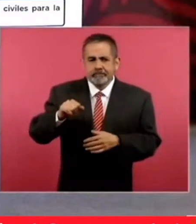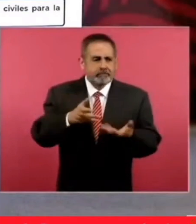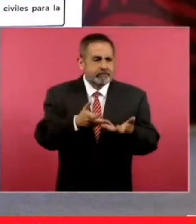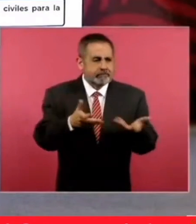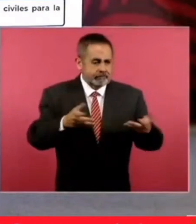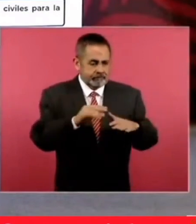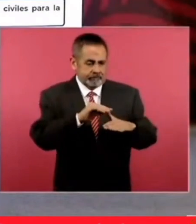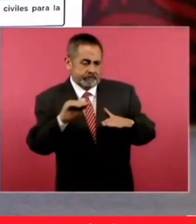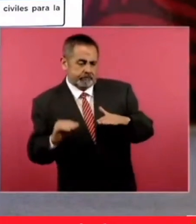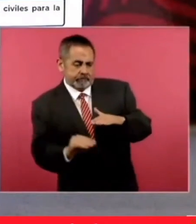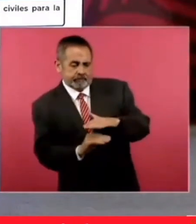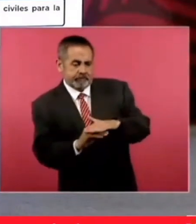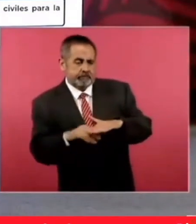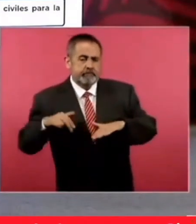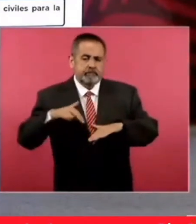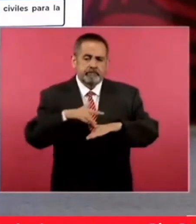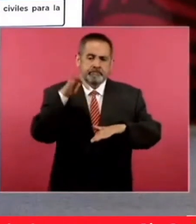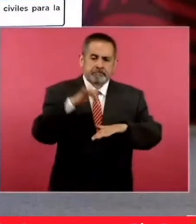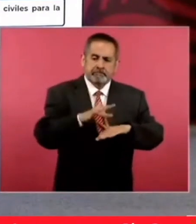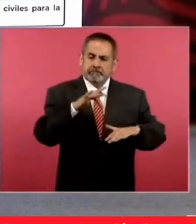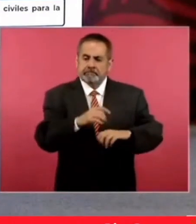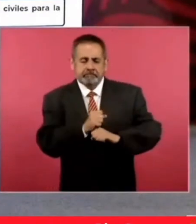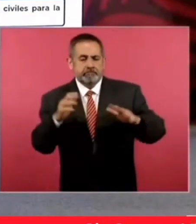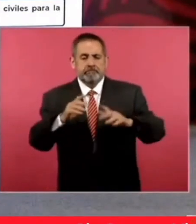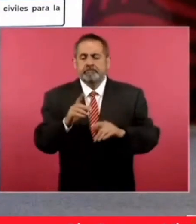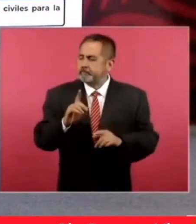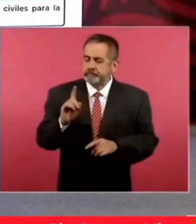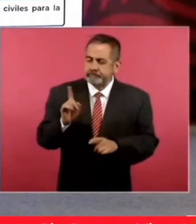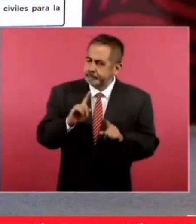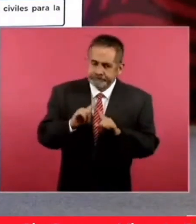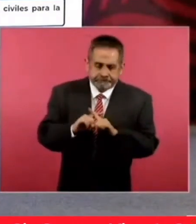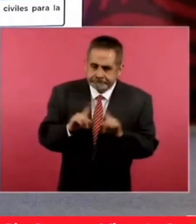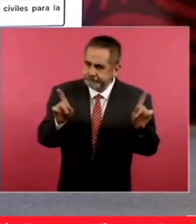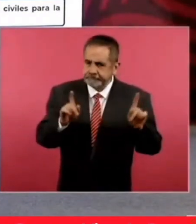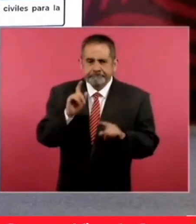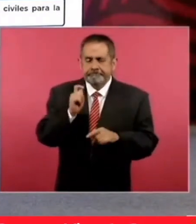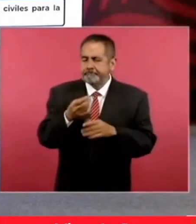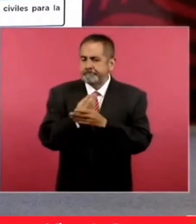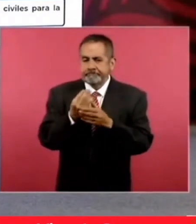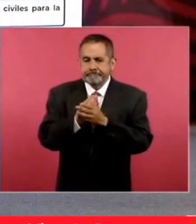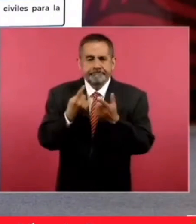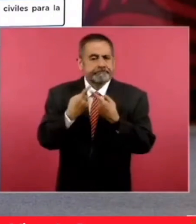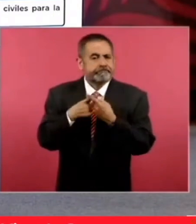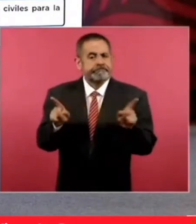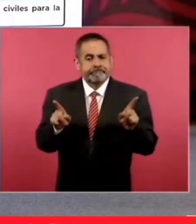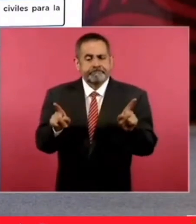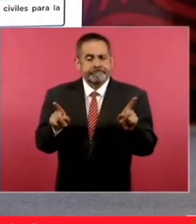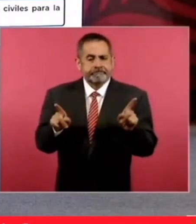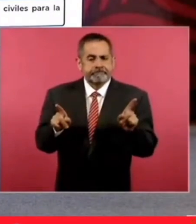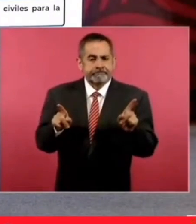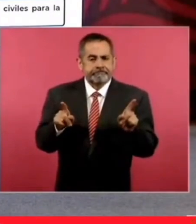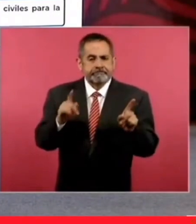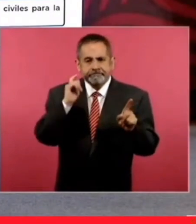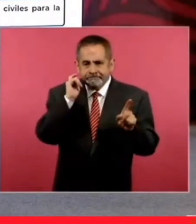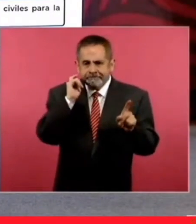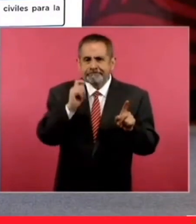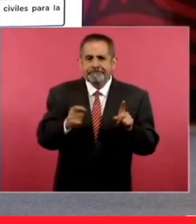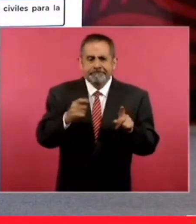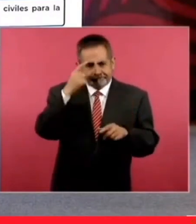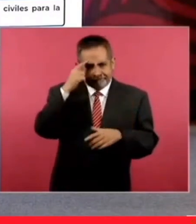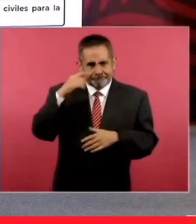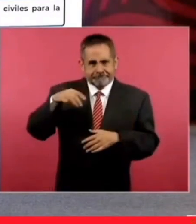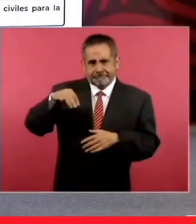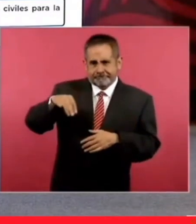minados una mina terrestre como como lo que lo que significa